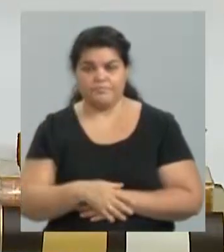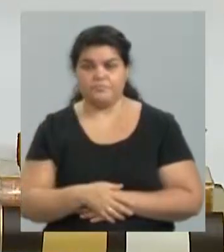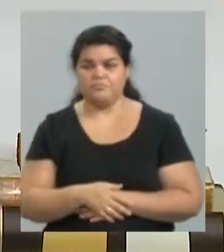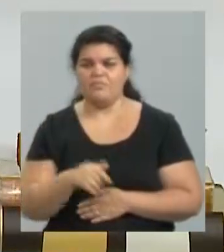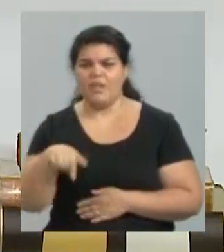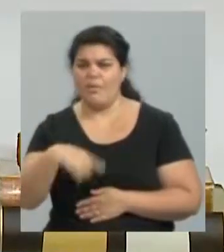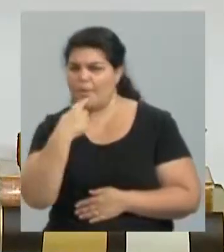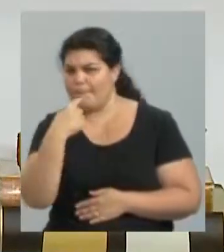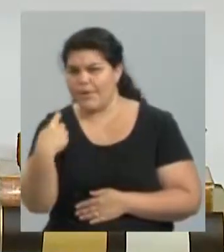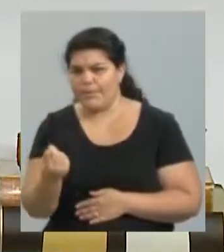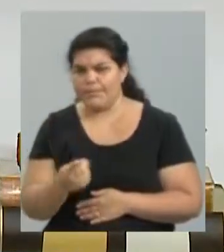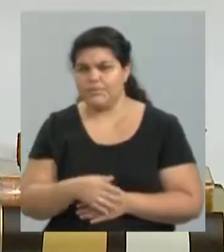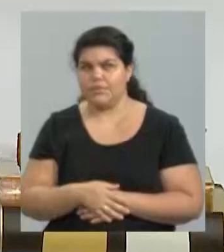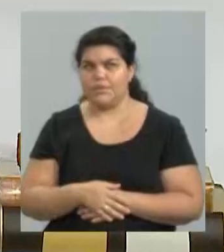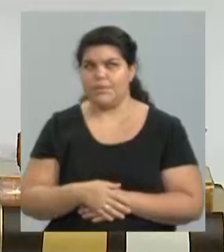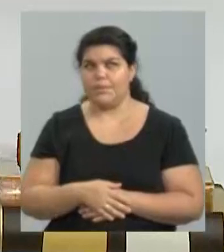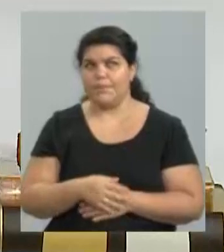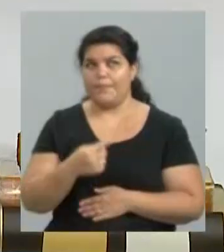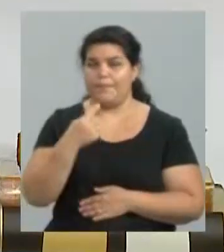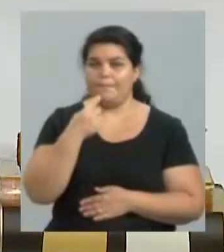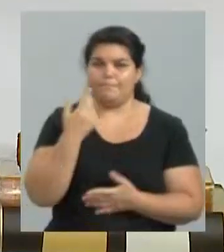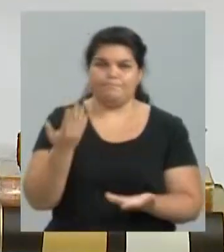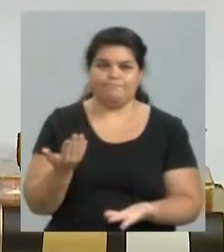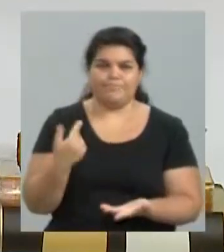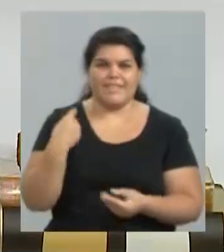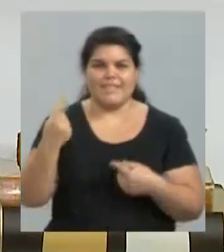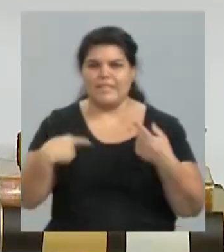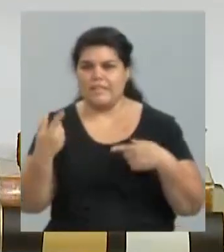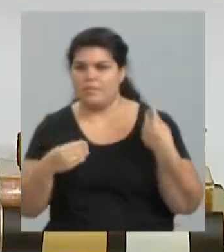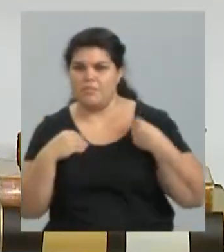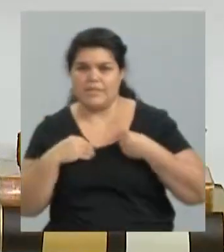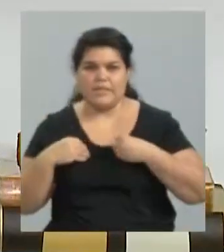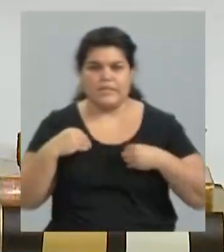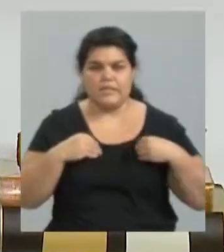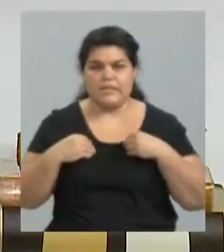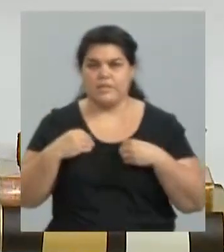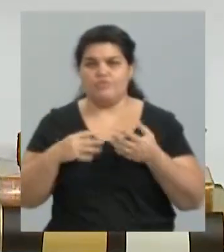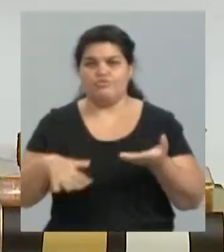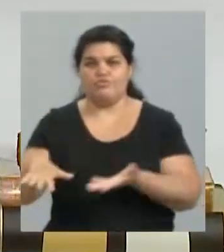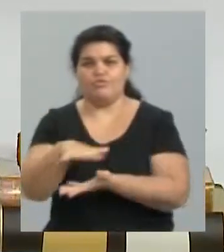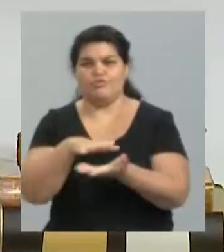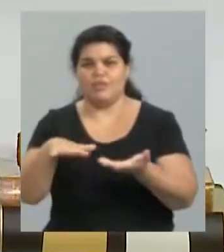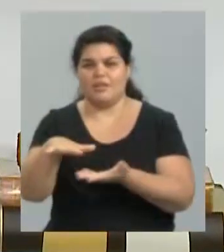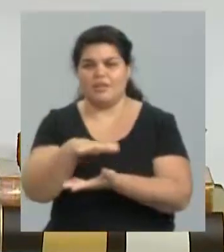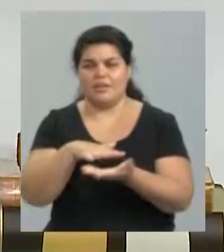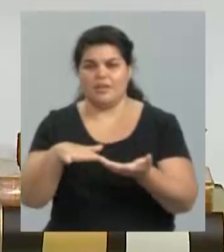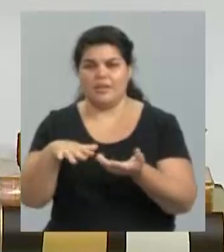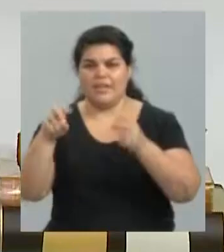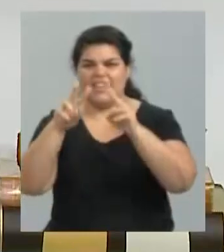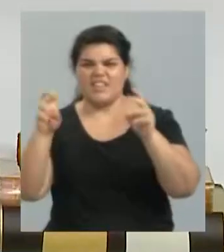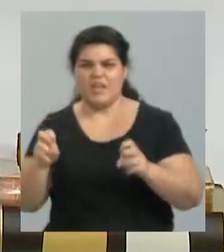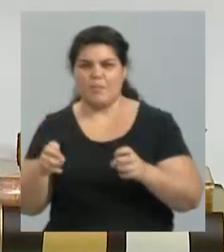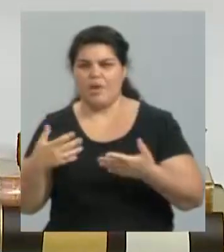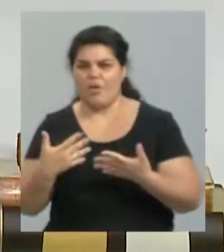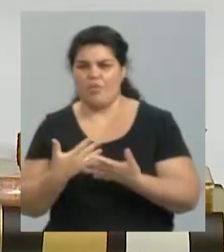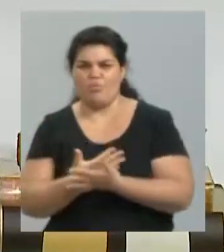es, pensando un poco en que siempre está la sensación de que estamos en deuda como sociedad frente a temas tan dolorosos como es